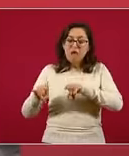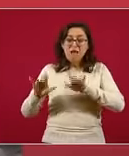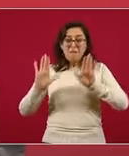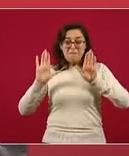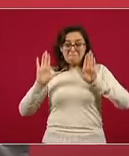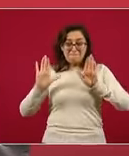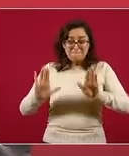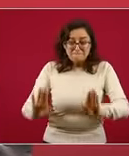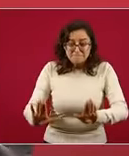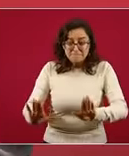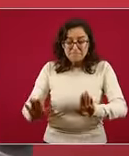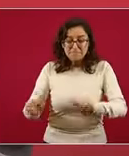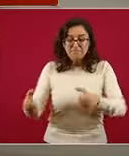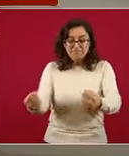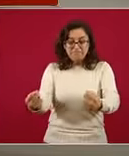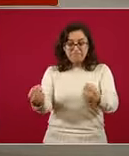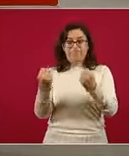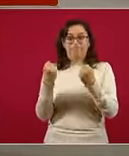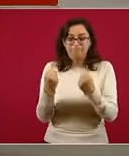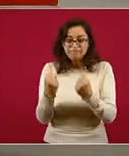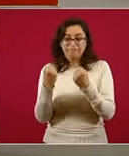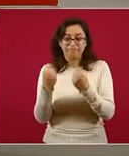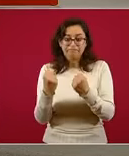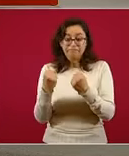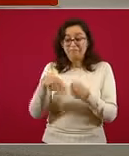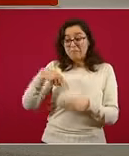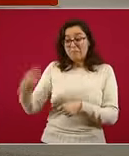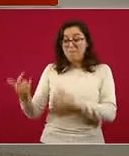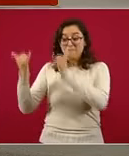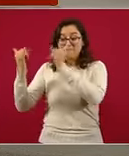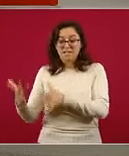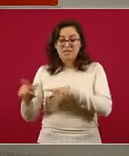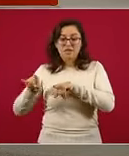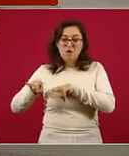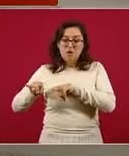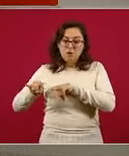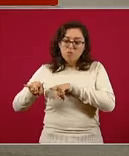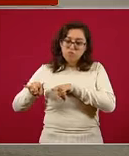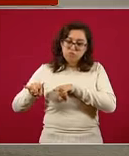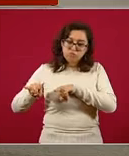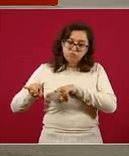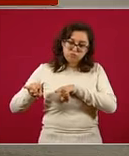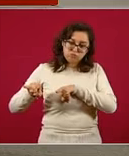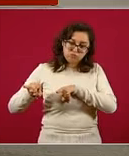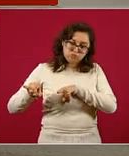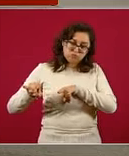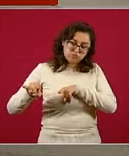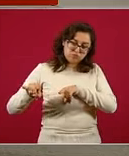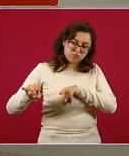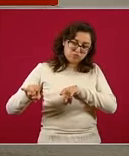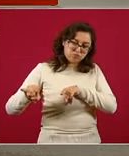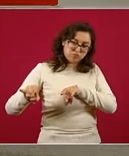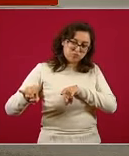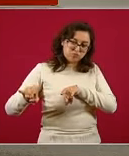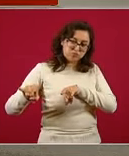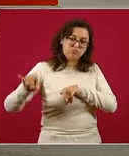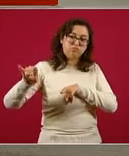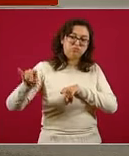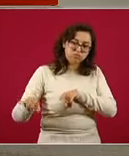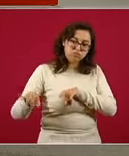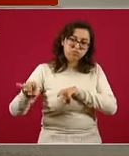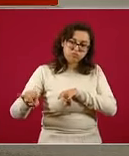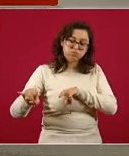tiempo. El vehículo pesado va a recorrer más distancia antes de detenerse por completo, comparado